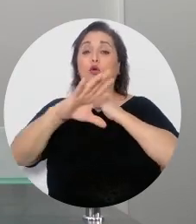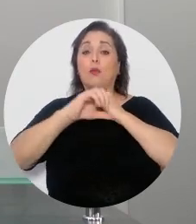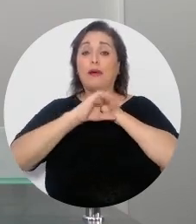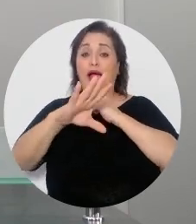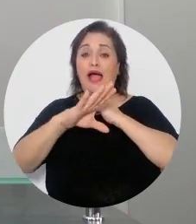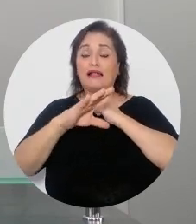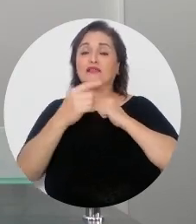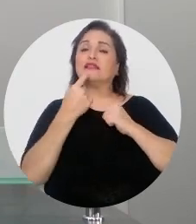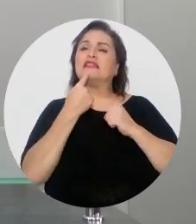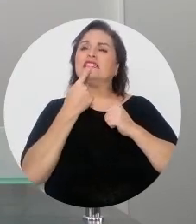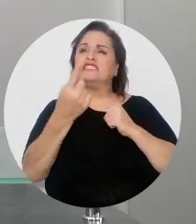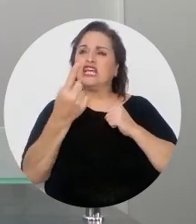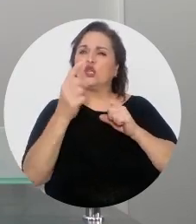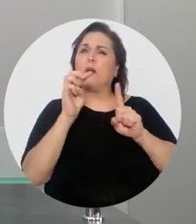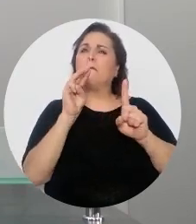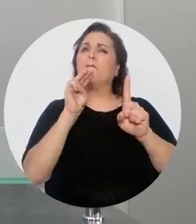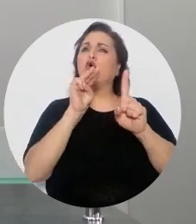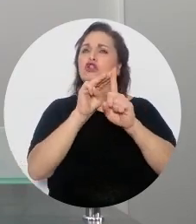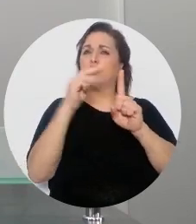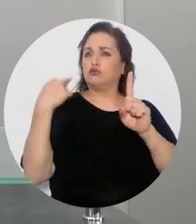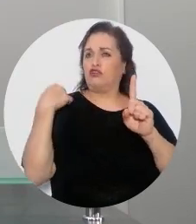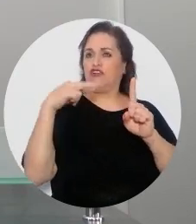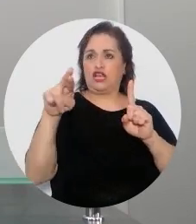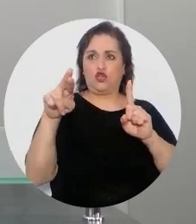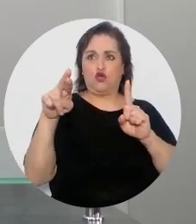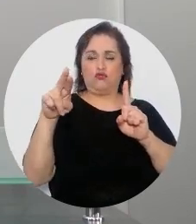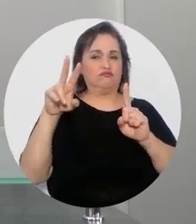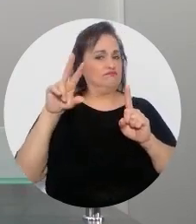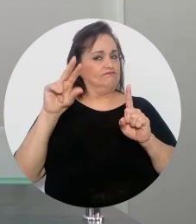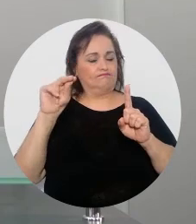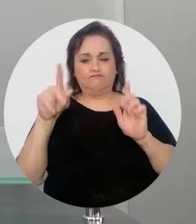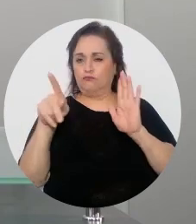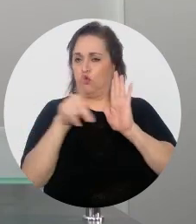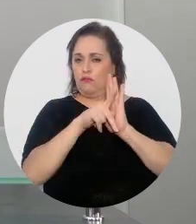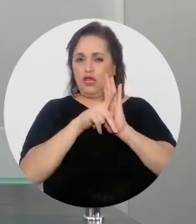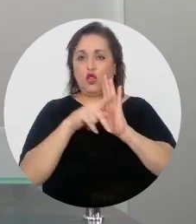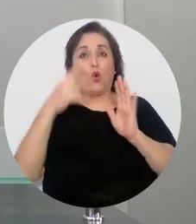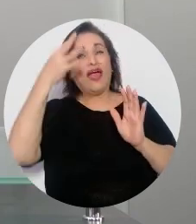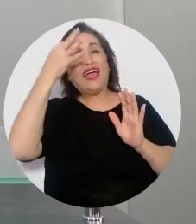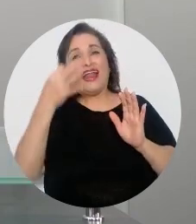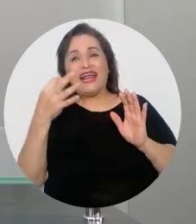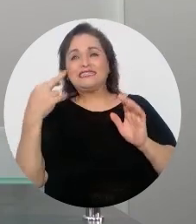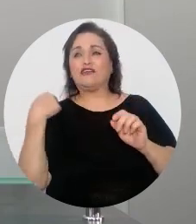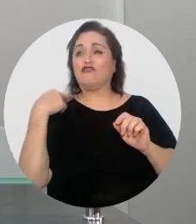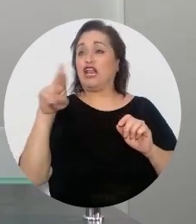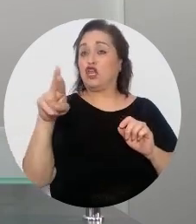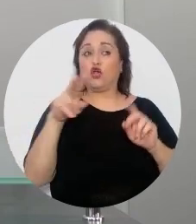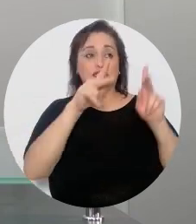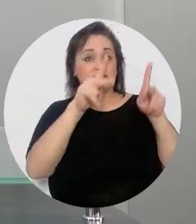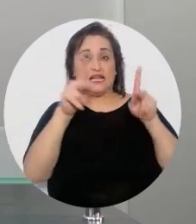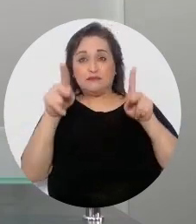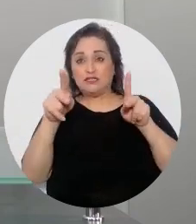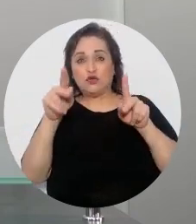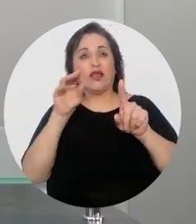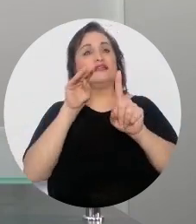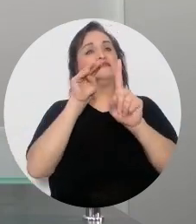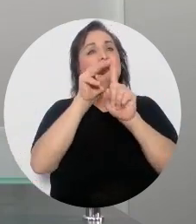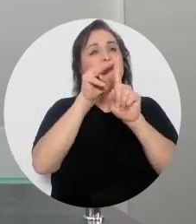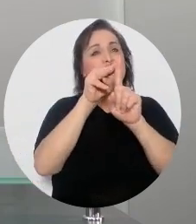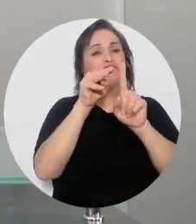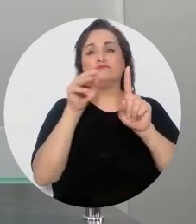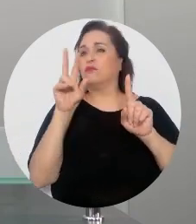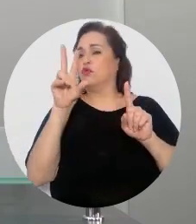hacer propaganda invocando motivos religiosos o apelando a las creencias religiosas de